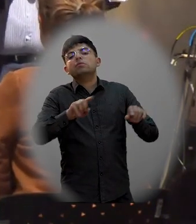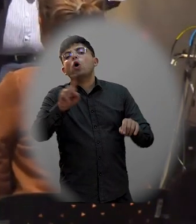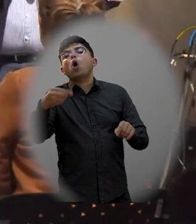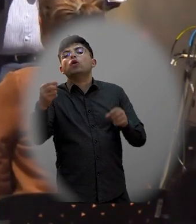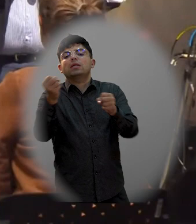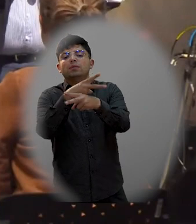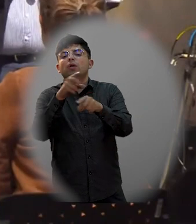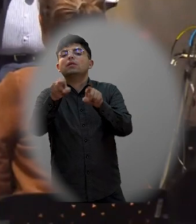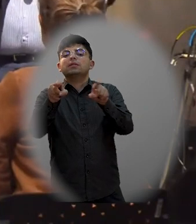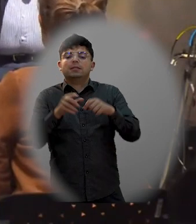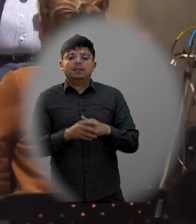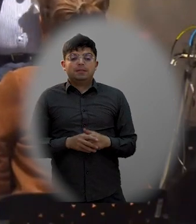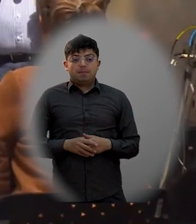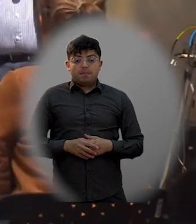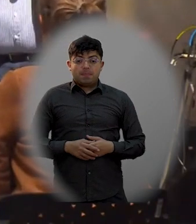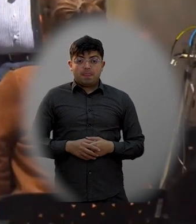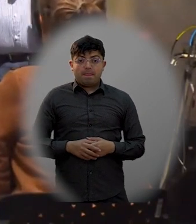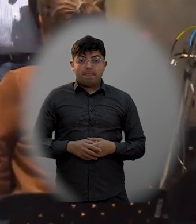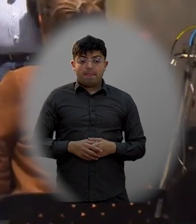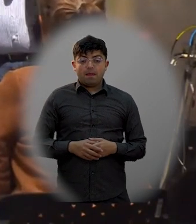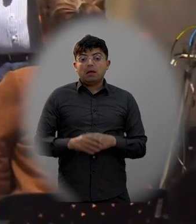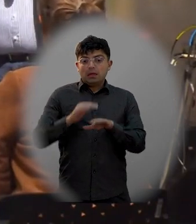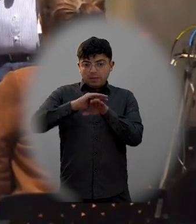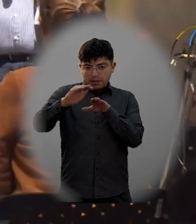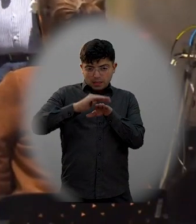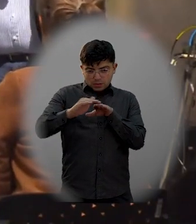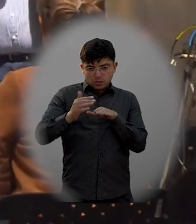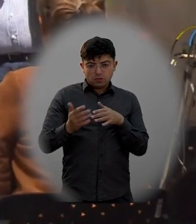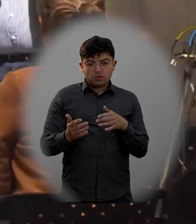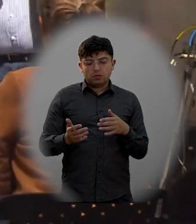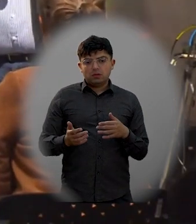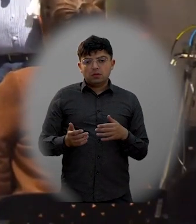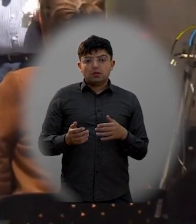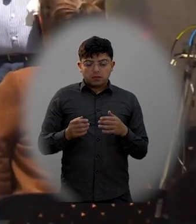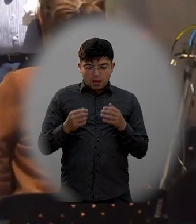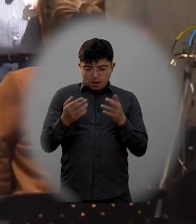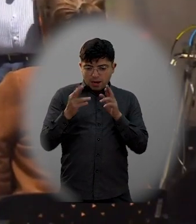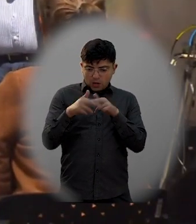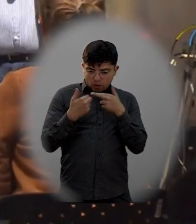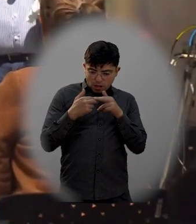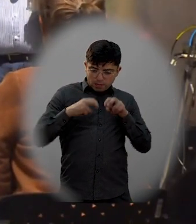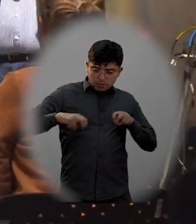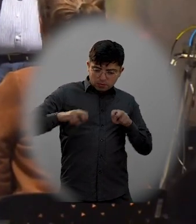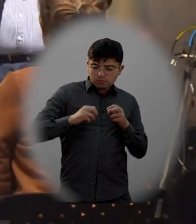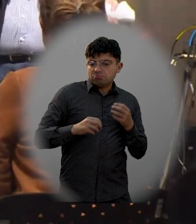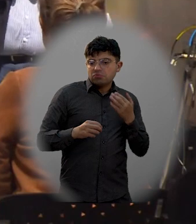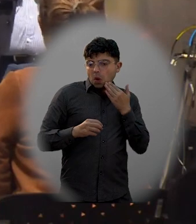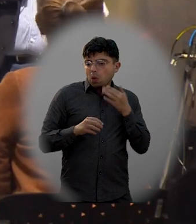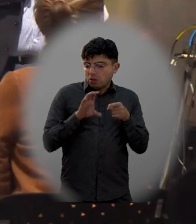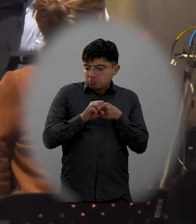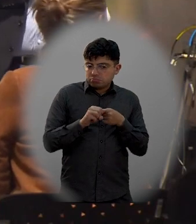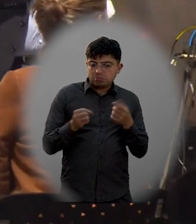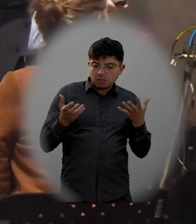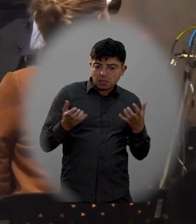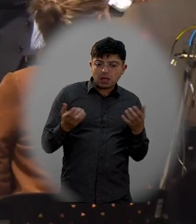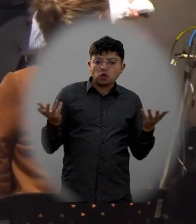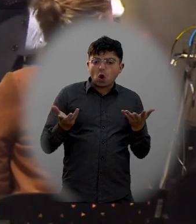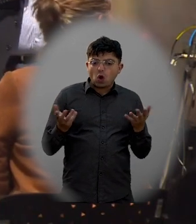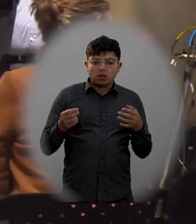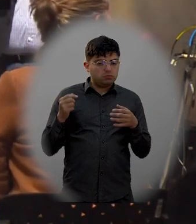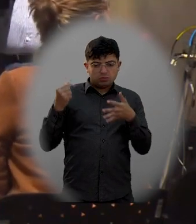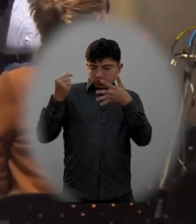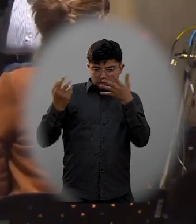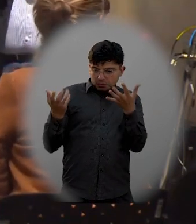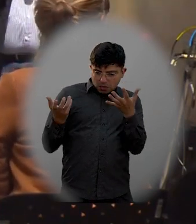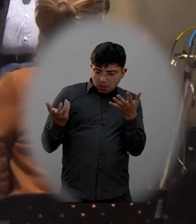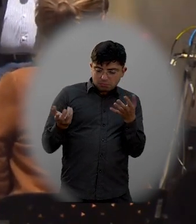otras formas de violencia. Mi invitación es a que nos reunamos cuando quieran, donde quieran y en las condiciones